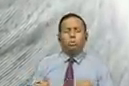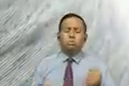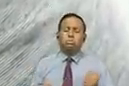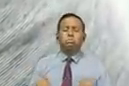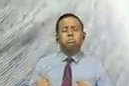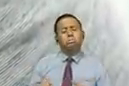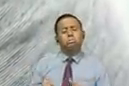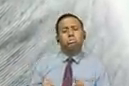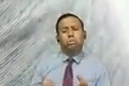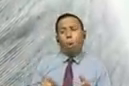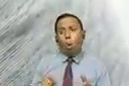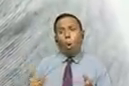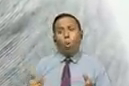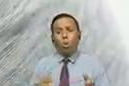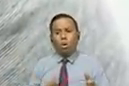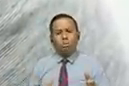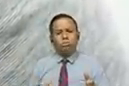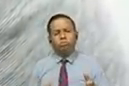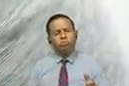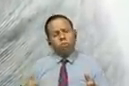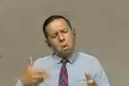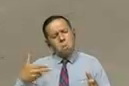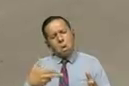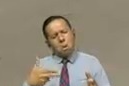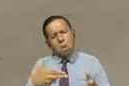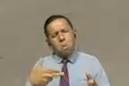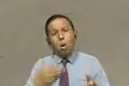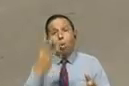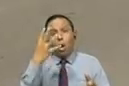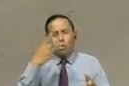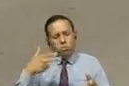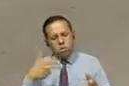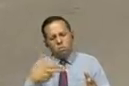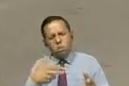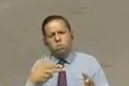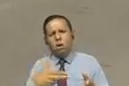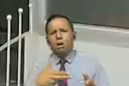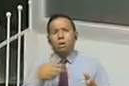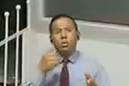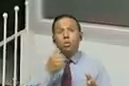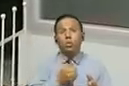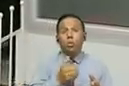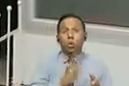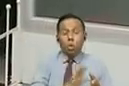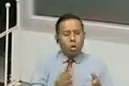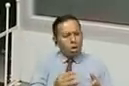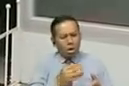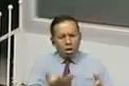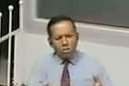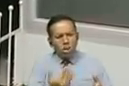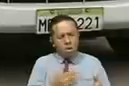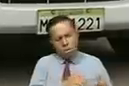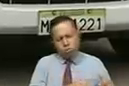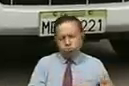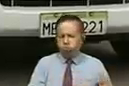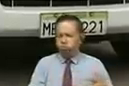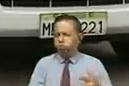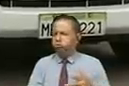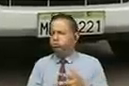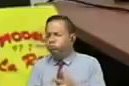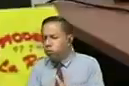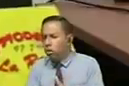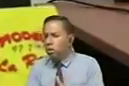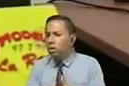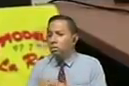pasaron unos tipos y le dispararon. Solo se escucharon 4 disparos. En el mismo carro, la víctima fue trasladada hasta una casa de salud donde los galenos confirmaron su